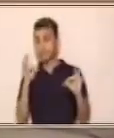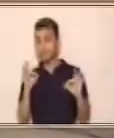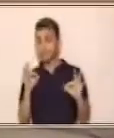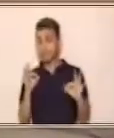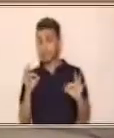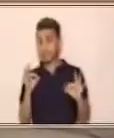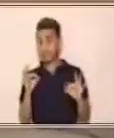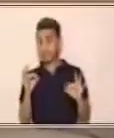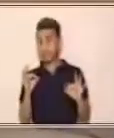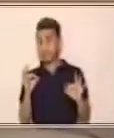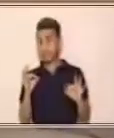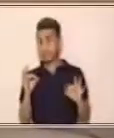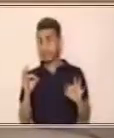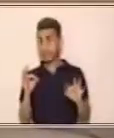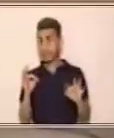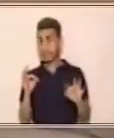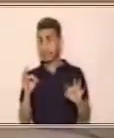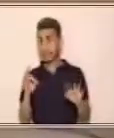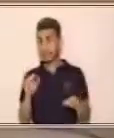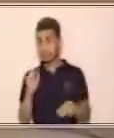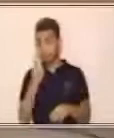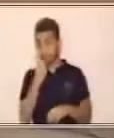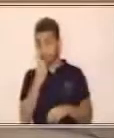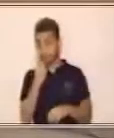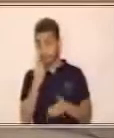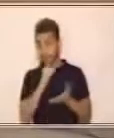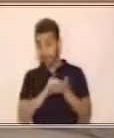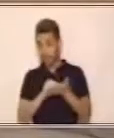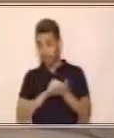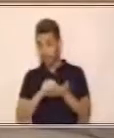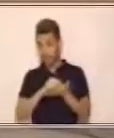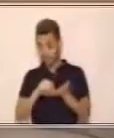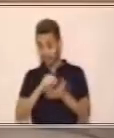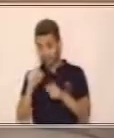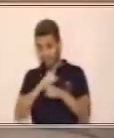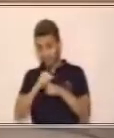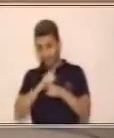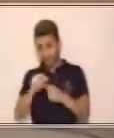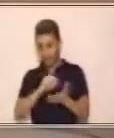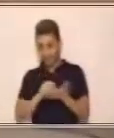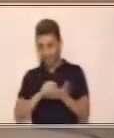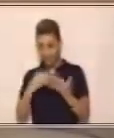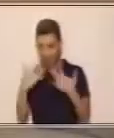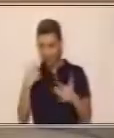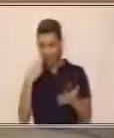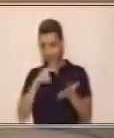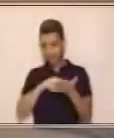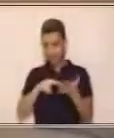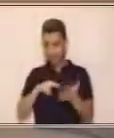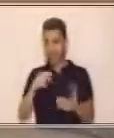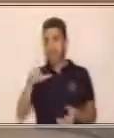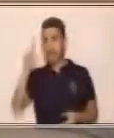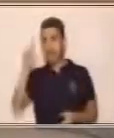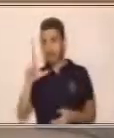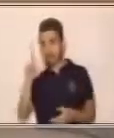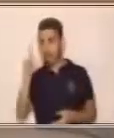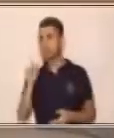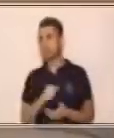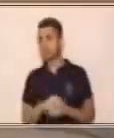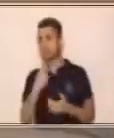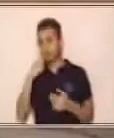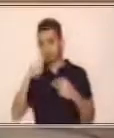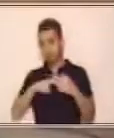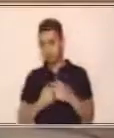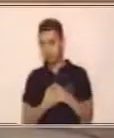cuenta nuestro primer ejercicio, que ya le habíamos dado lectura, vamos a tratar de iniciar a